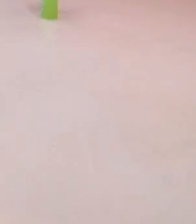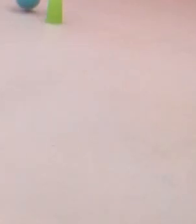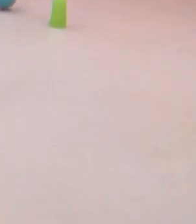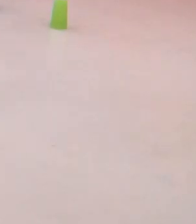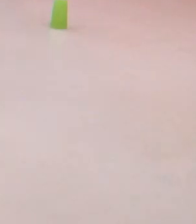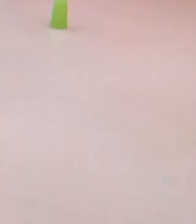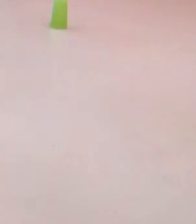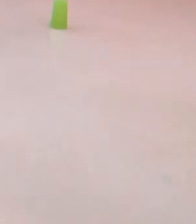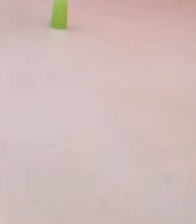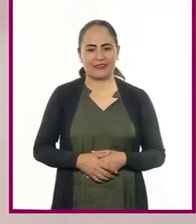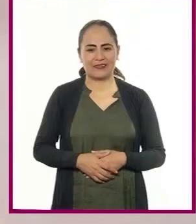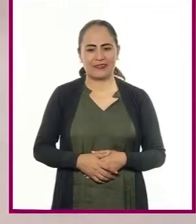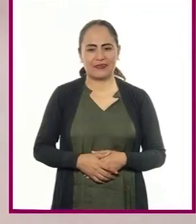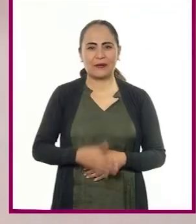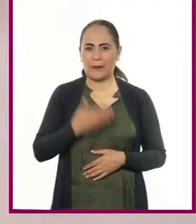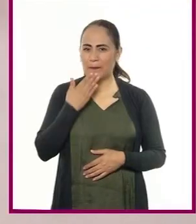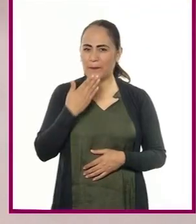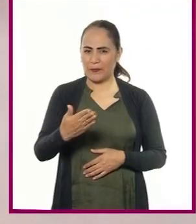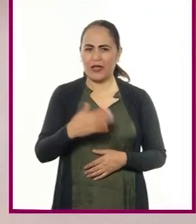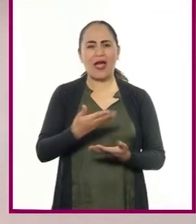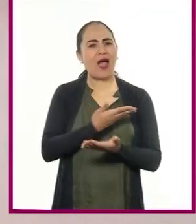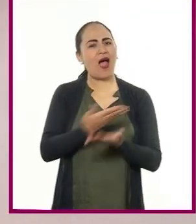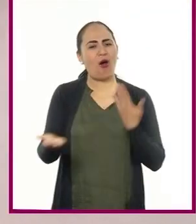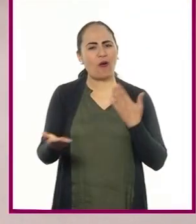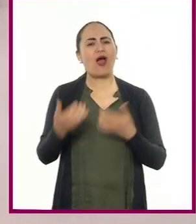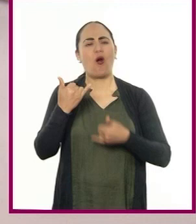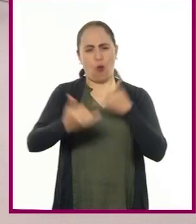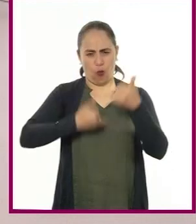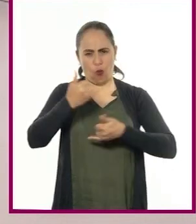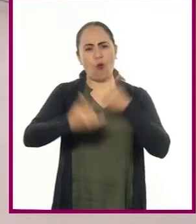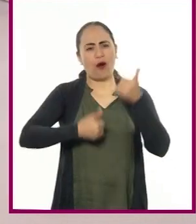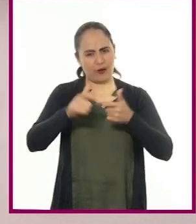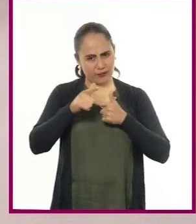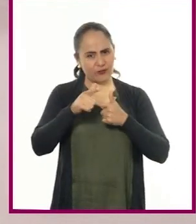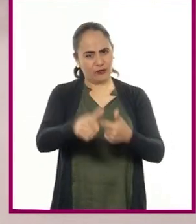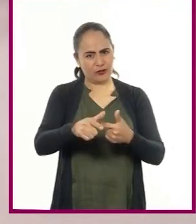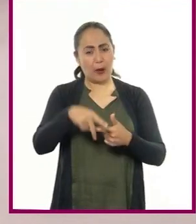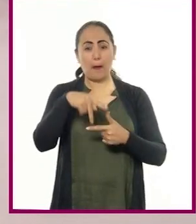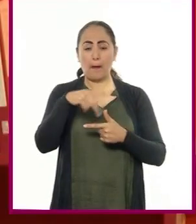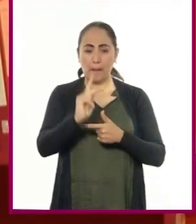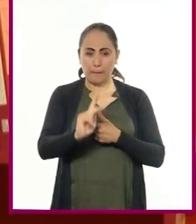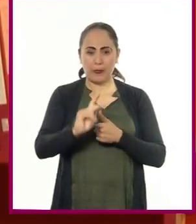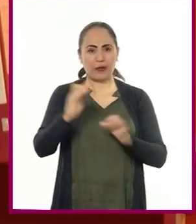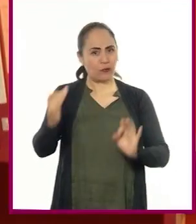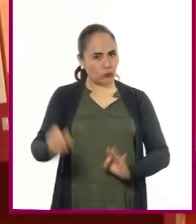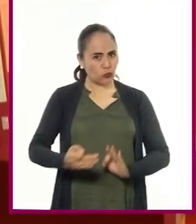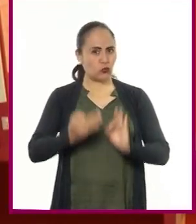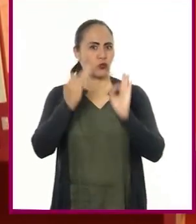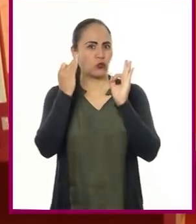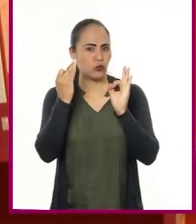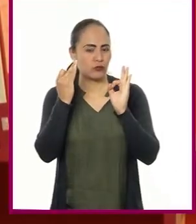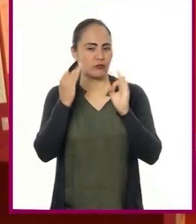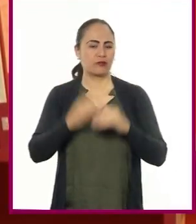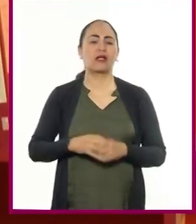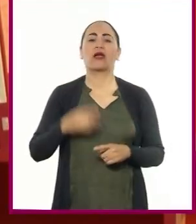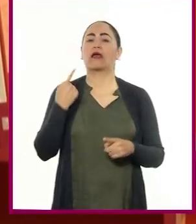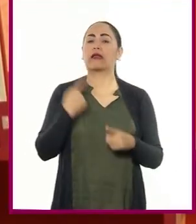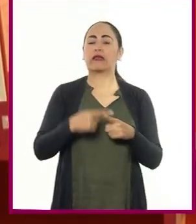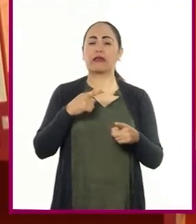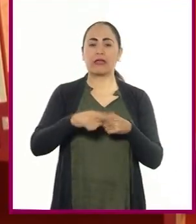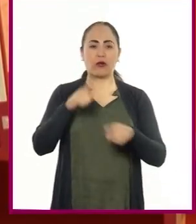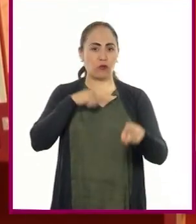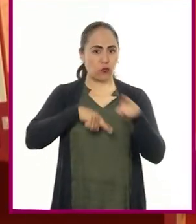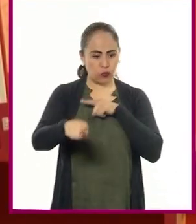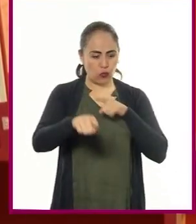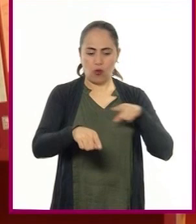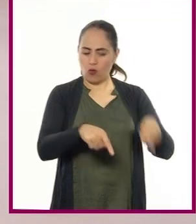Gol. Bien. ¿Qué vamos a hacer ahora? Vamos a continuar jugando, pero va a haber una reta. ¿Qué quiere decir? Una reta. Quien anote se queda